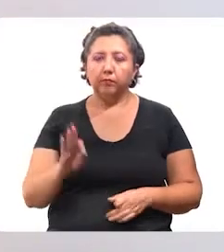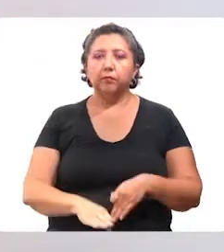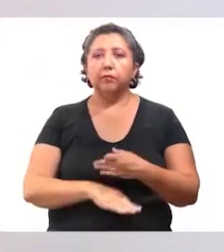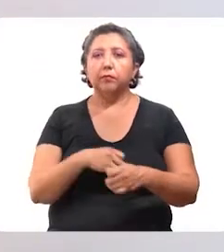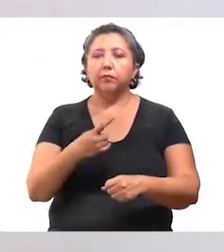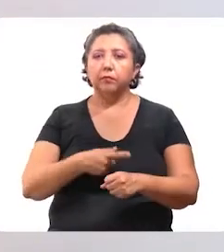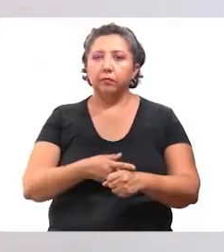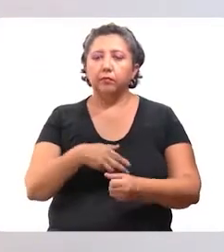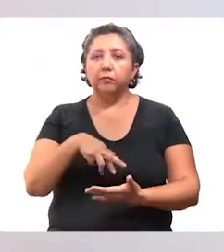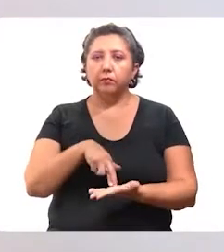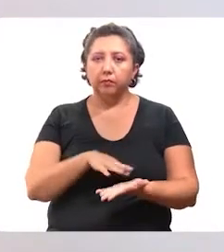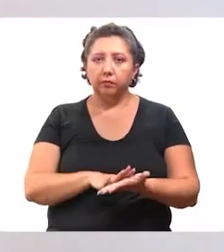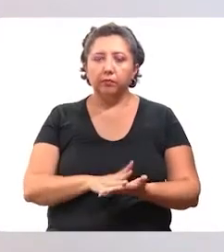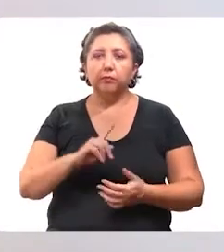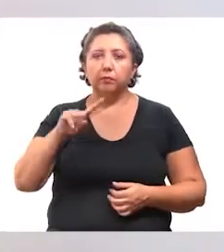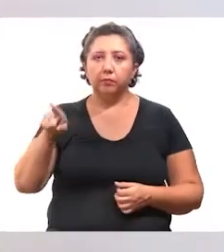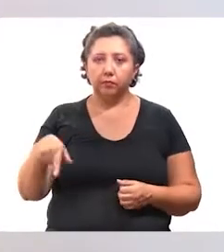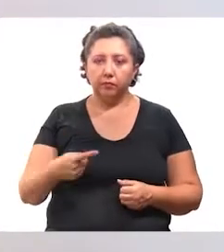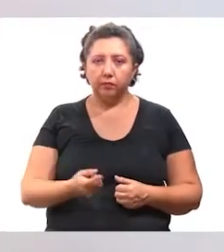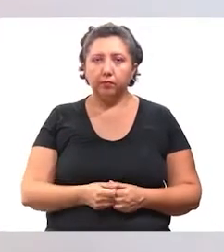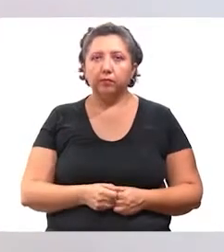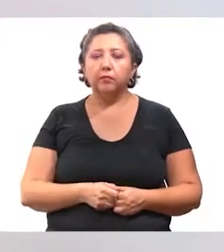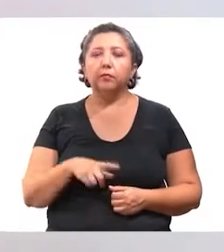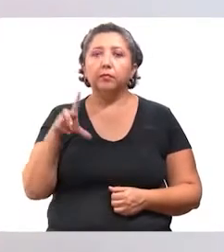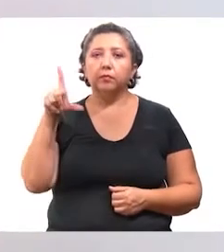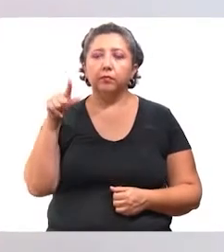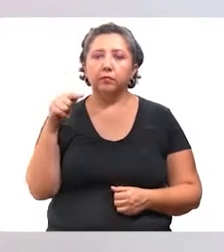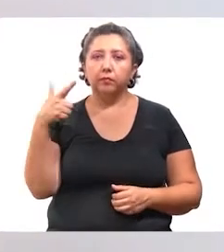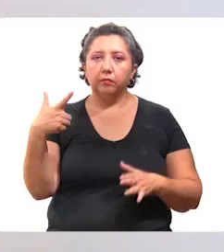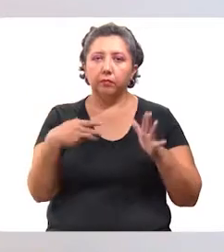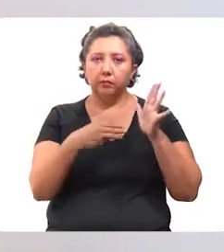91% del total de contagios registrados, que es de